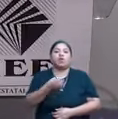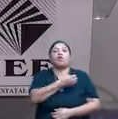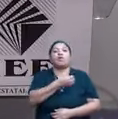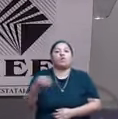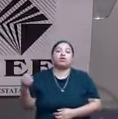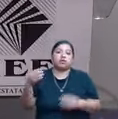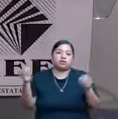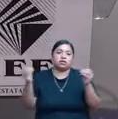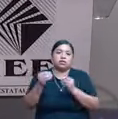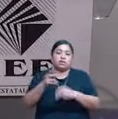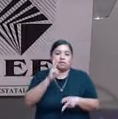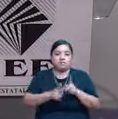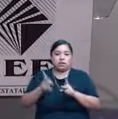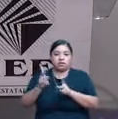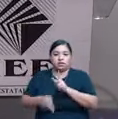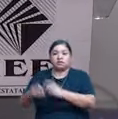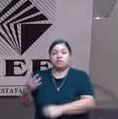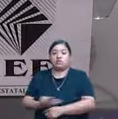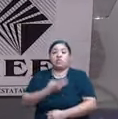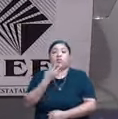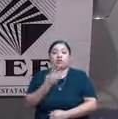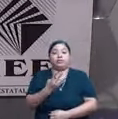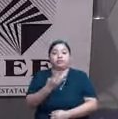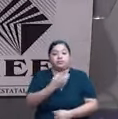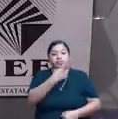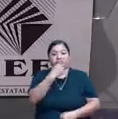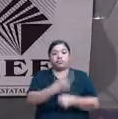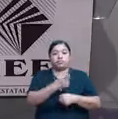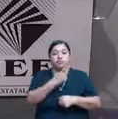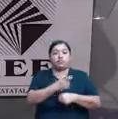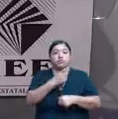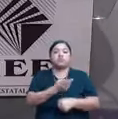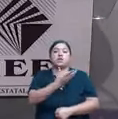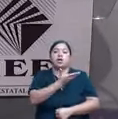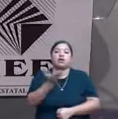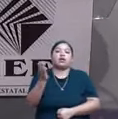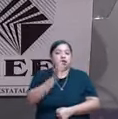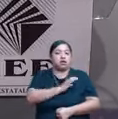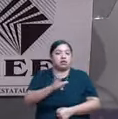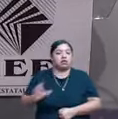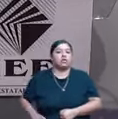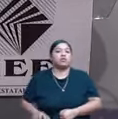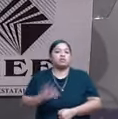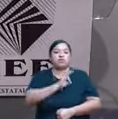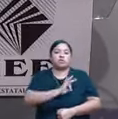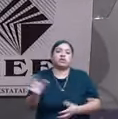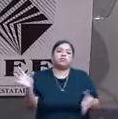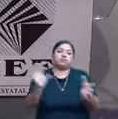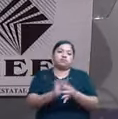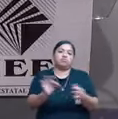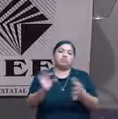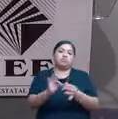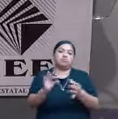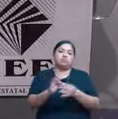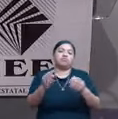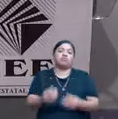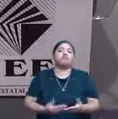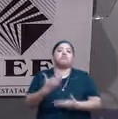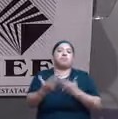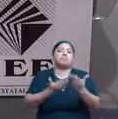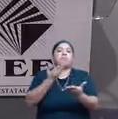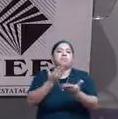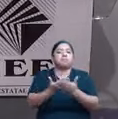momentos. Durante el primer espacio, se le dará el uso de la voz a las candidaturas para que puedan emitir un mensaje